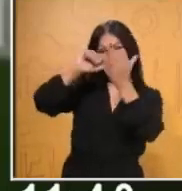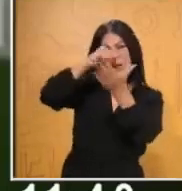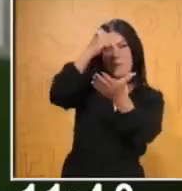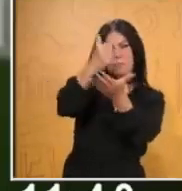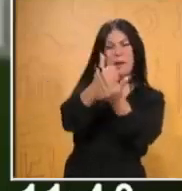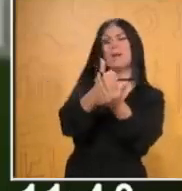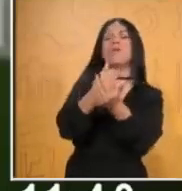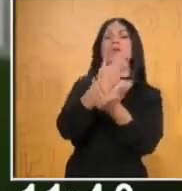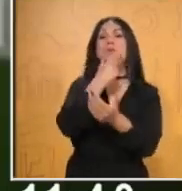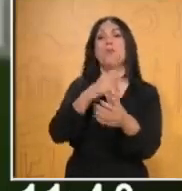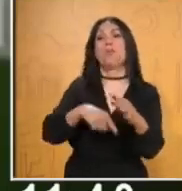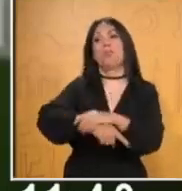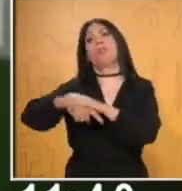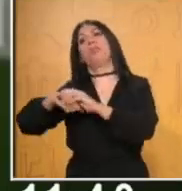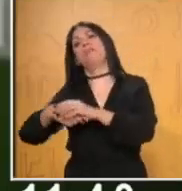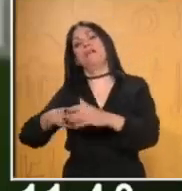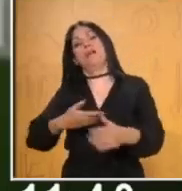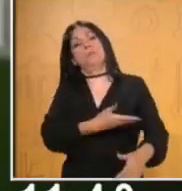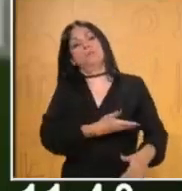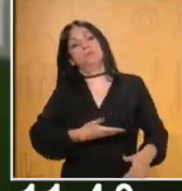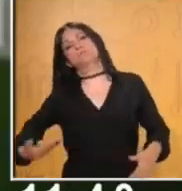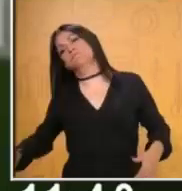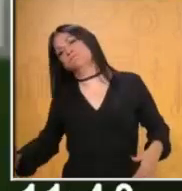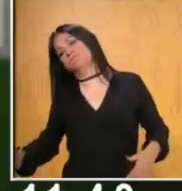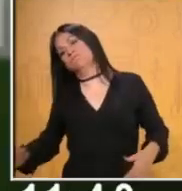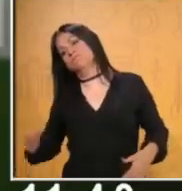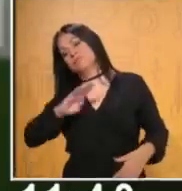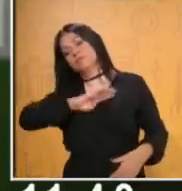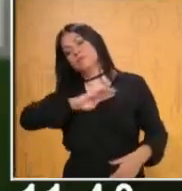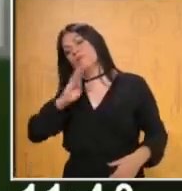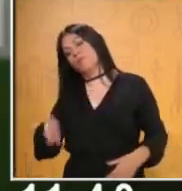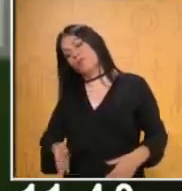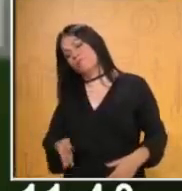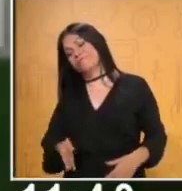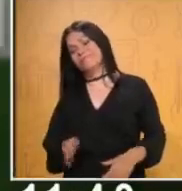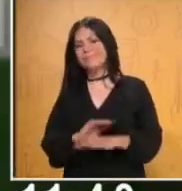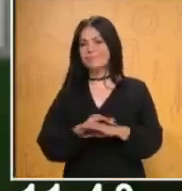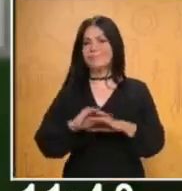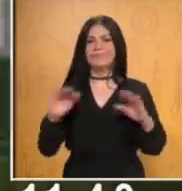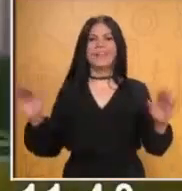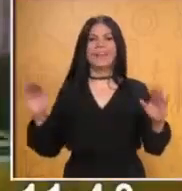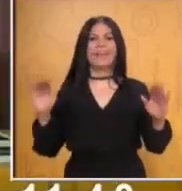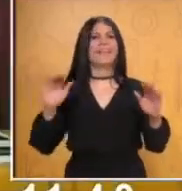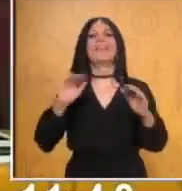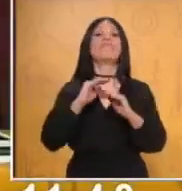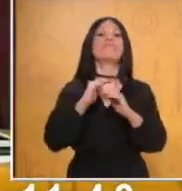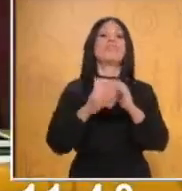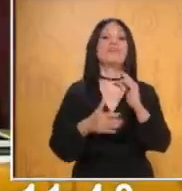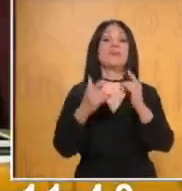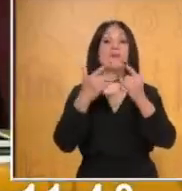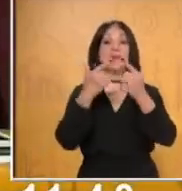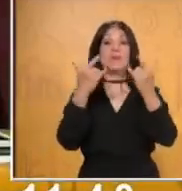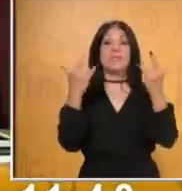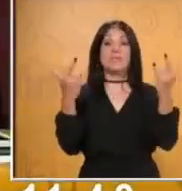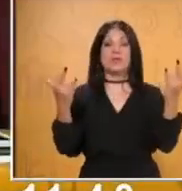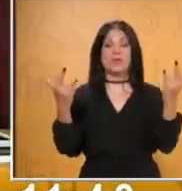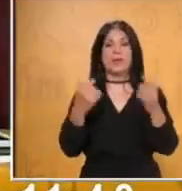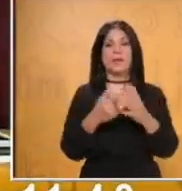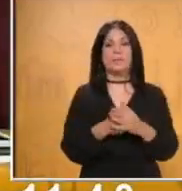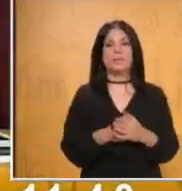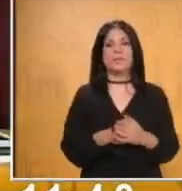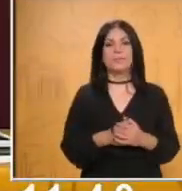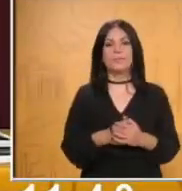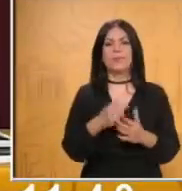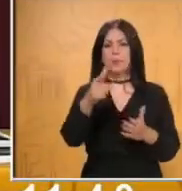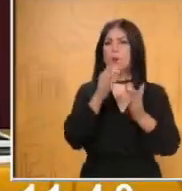Y colorín colorado, este cuento se ha acabado. Muy bien, te habíamos comentado, pequeñito, que nos